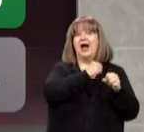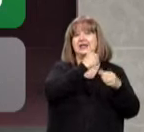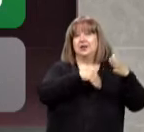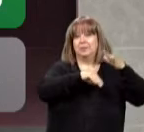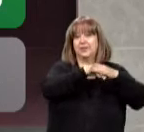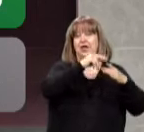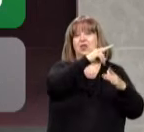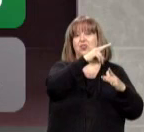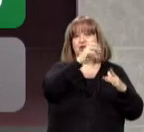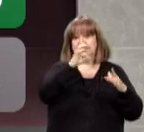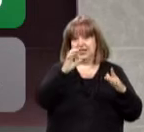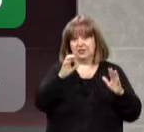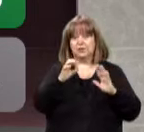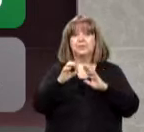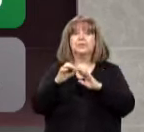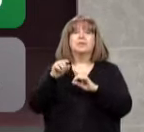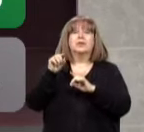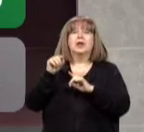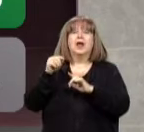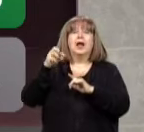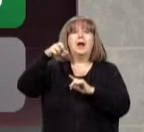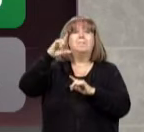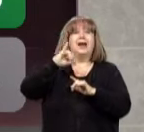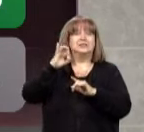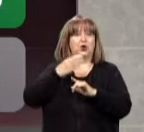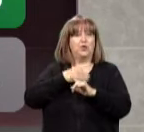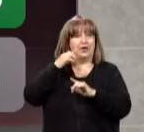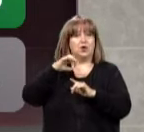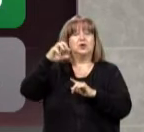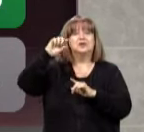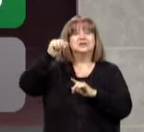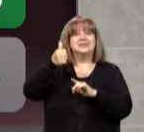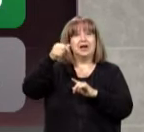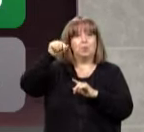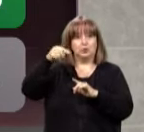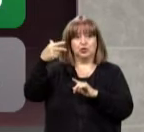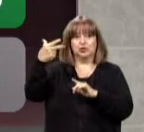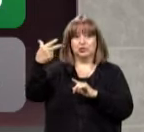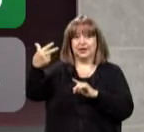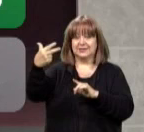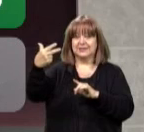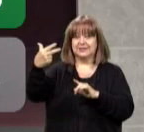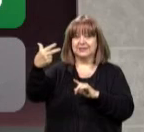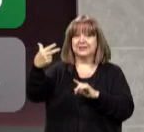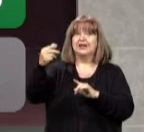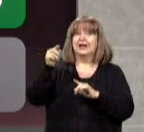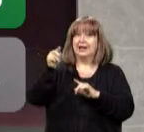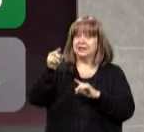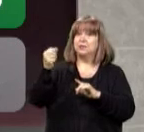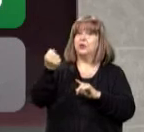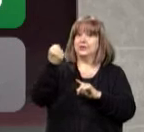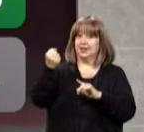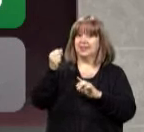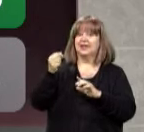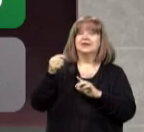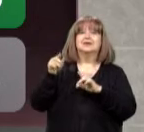sí el plazo fijo tradicional aumentó 6.3 fíjense que la inflación es del 6% no está el dato oficial del indec pero es más o menos lo que se espera